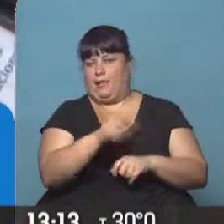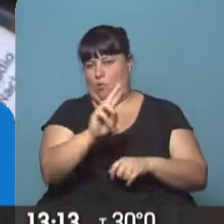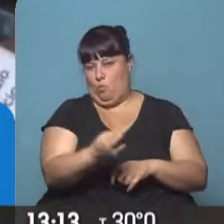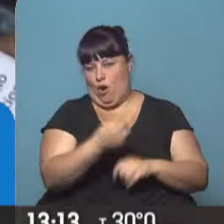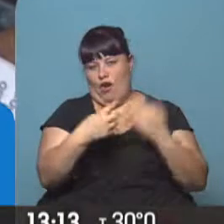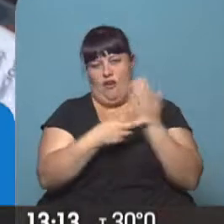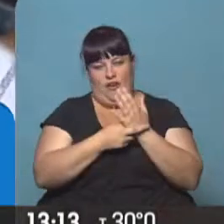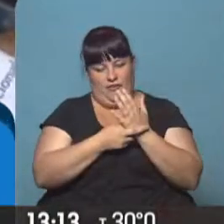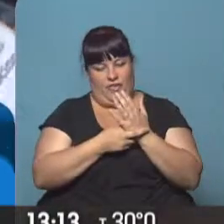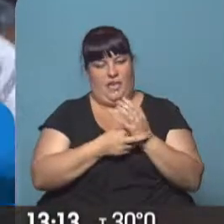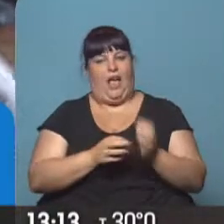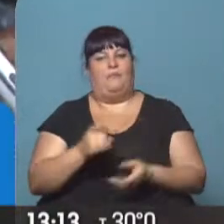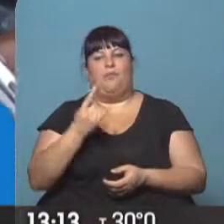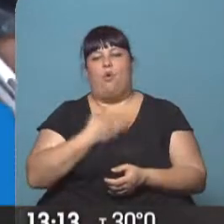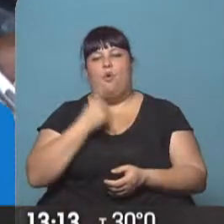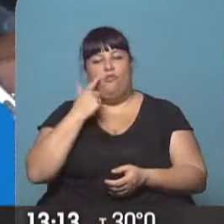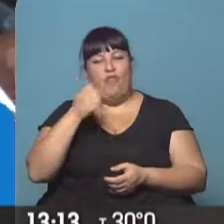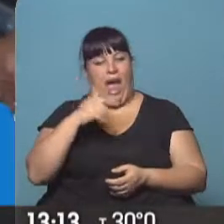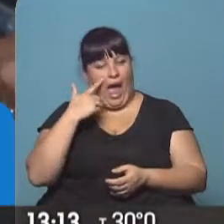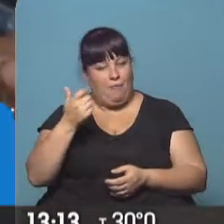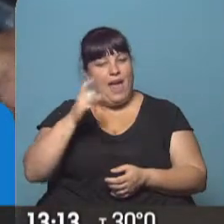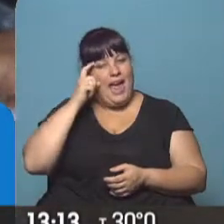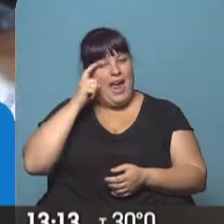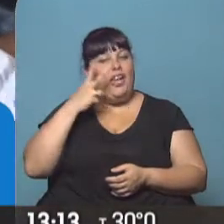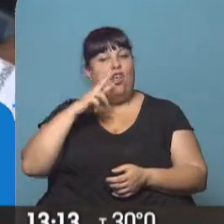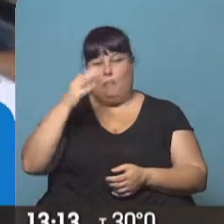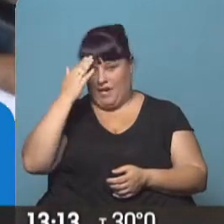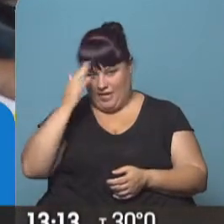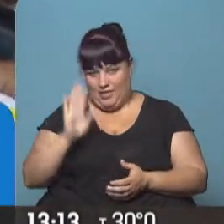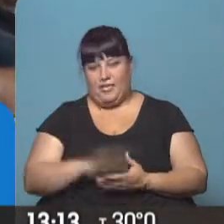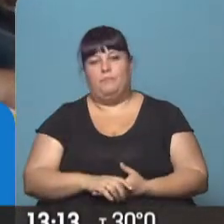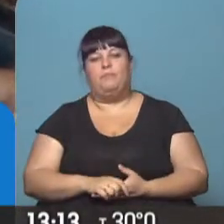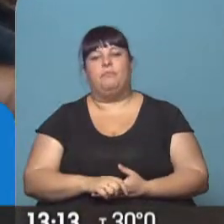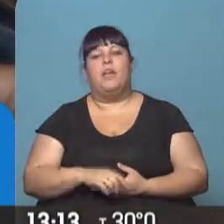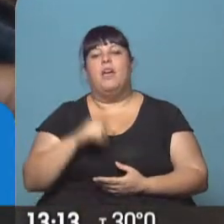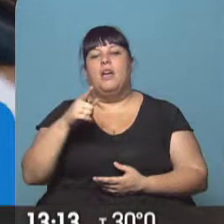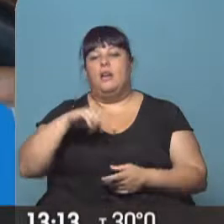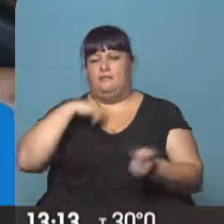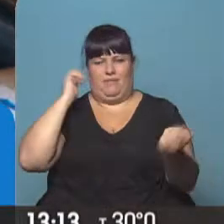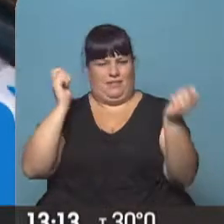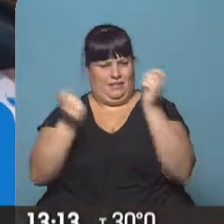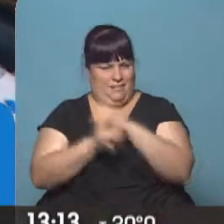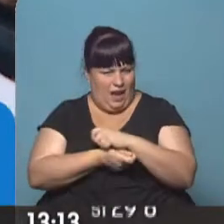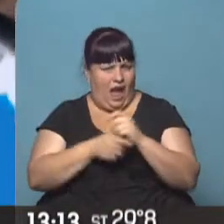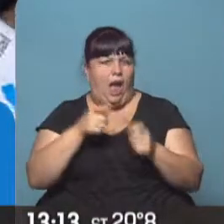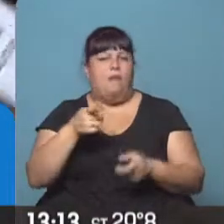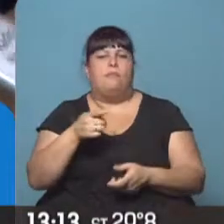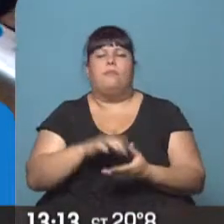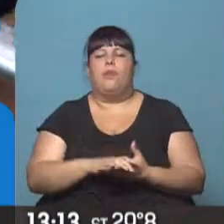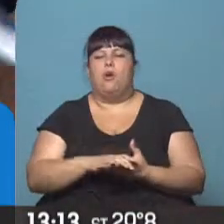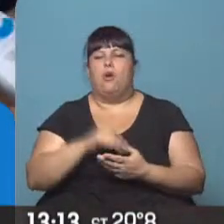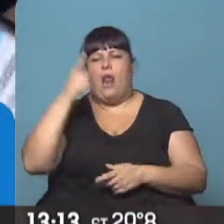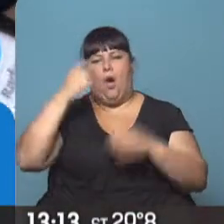la vida del ex titular de la UFI AMIA en enero del 2015. La causa sufrió un giro tras su paso de la